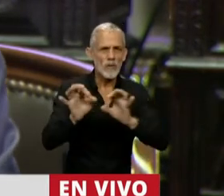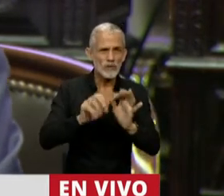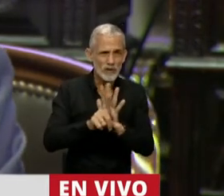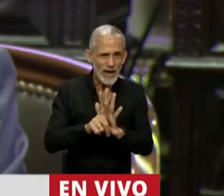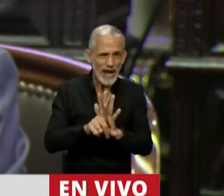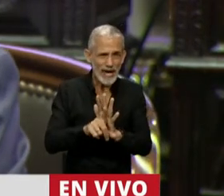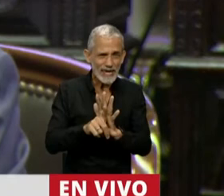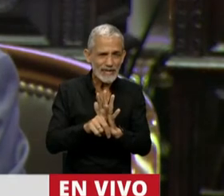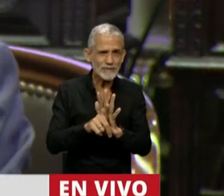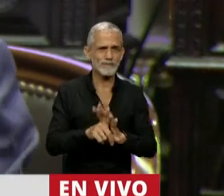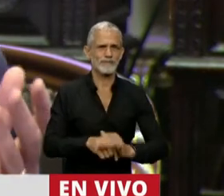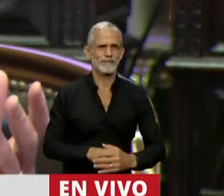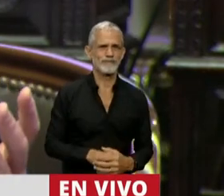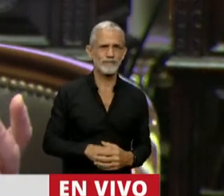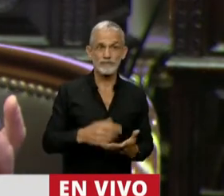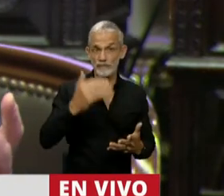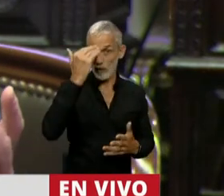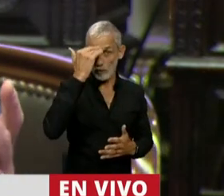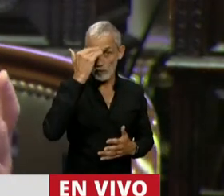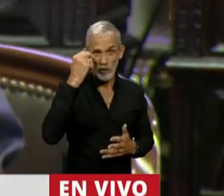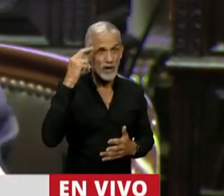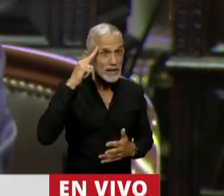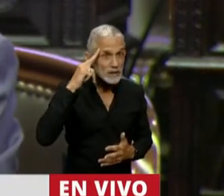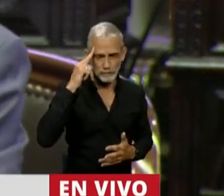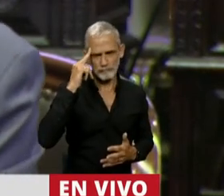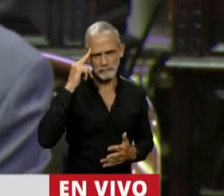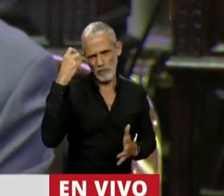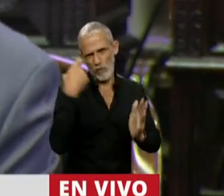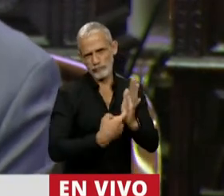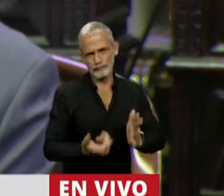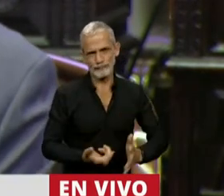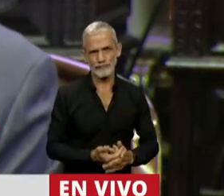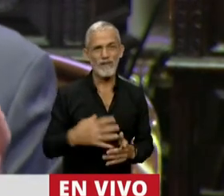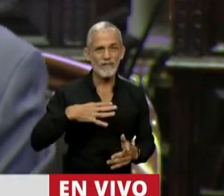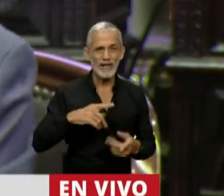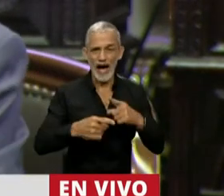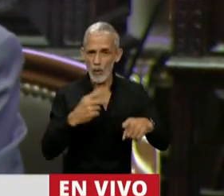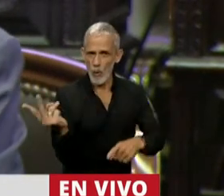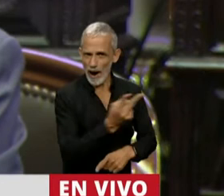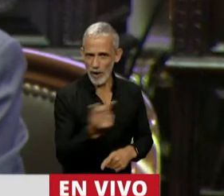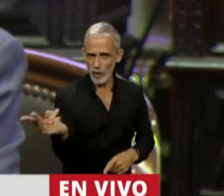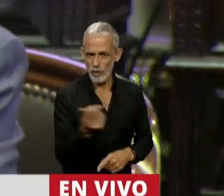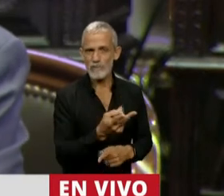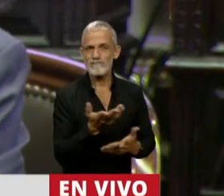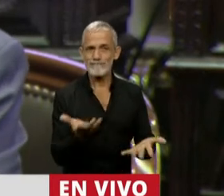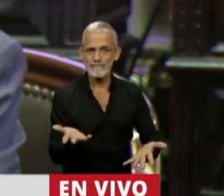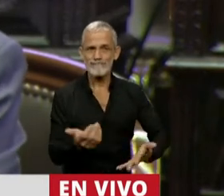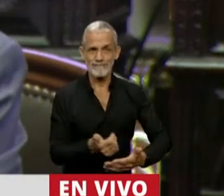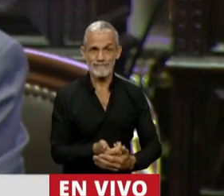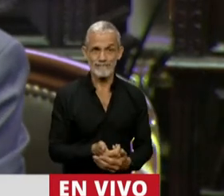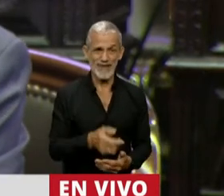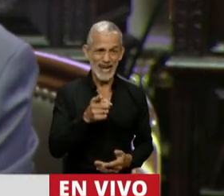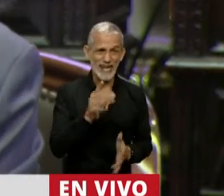ley es inconstitucional, porque aquí falta el acuerdo previo. Y esto, este